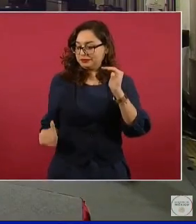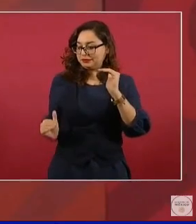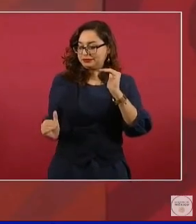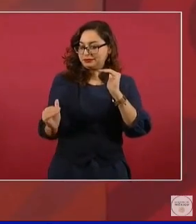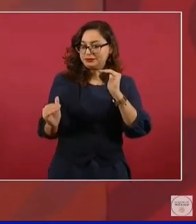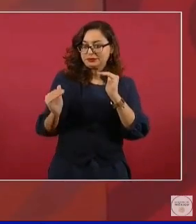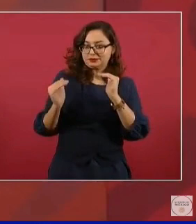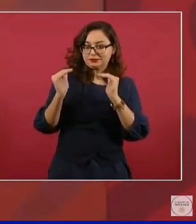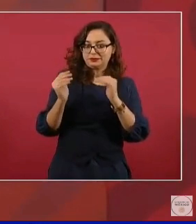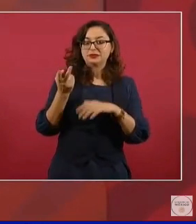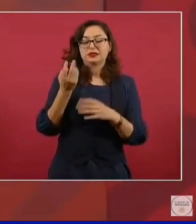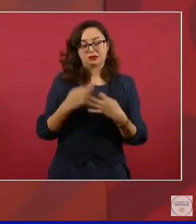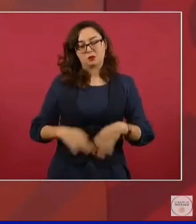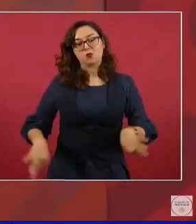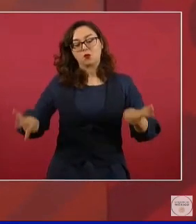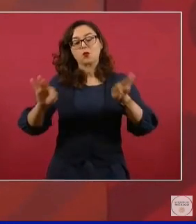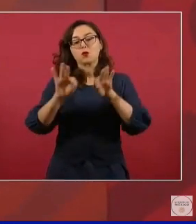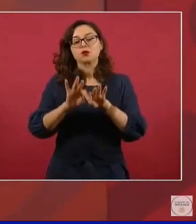porque